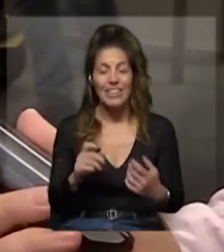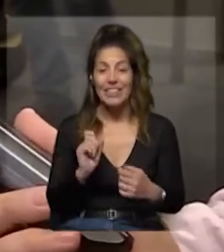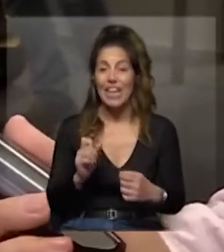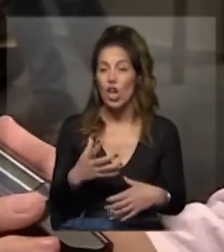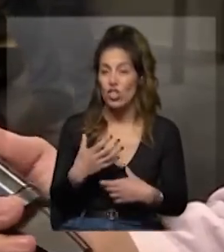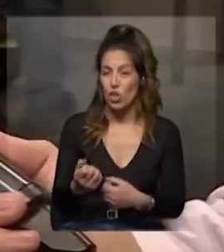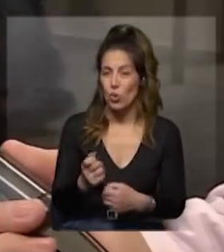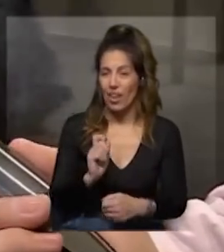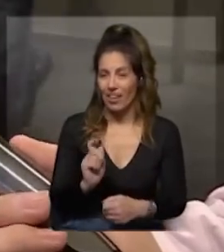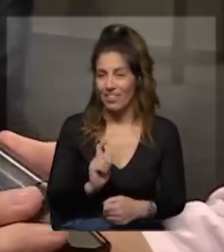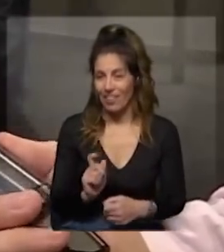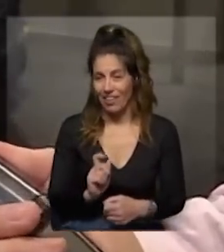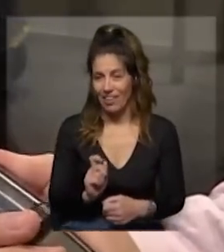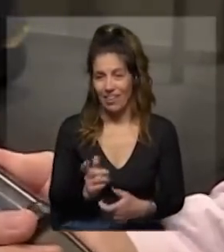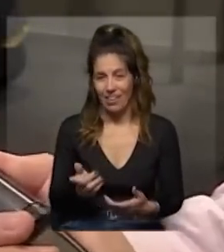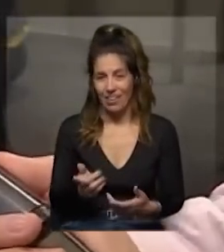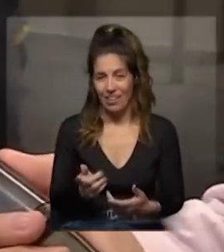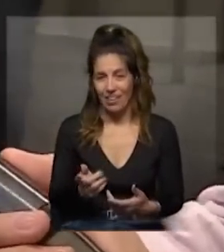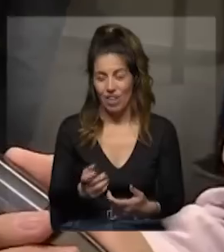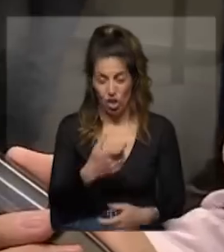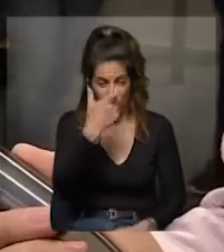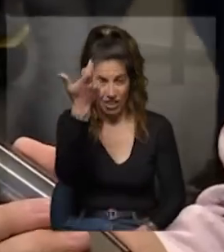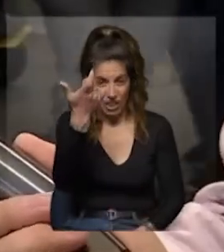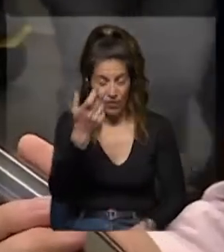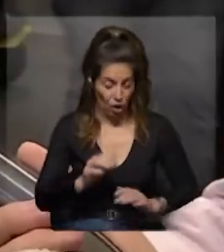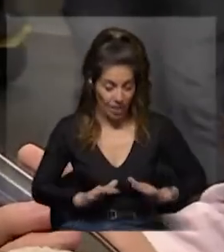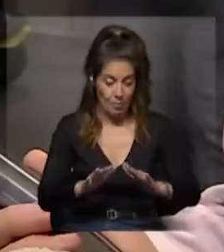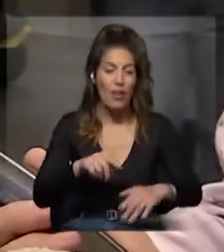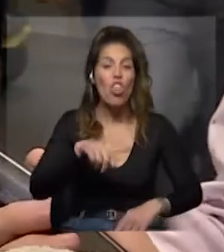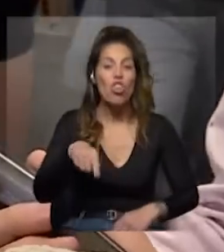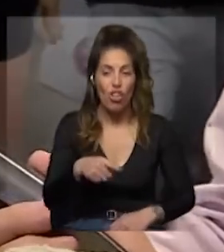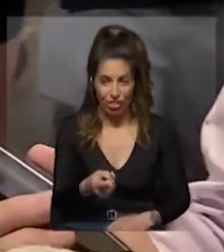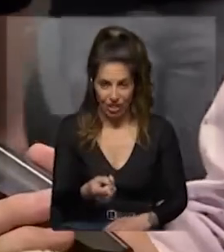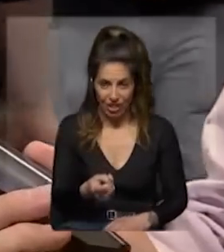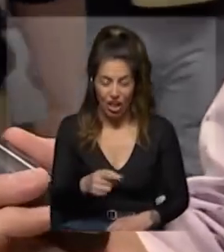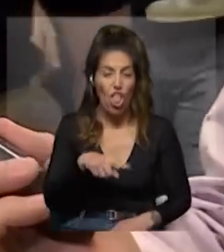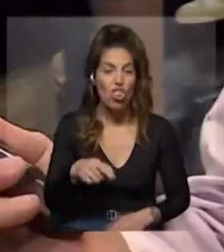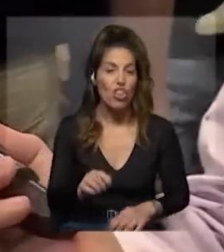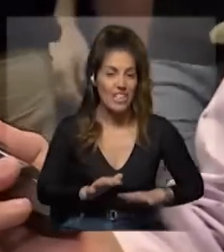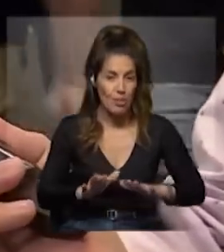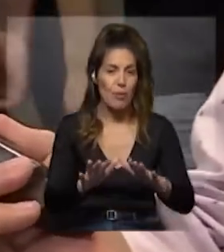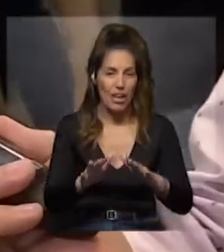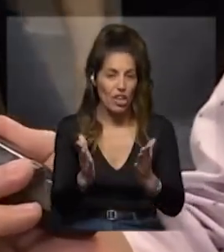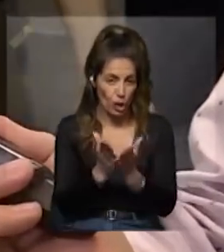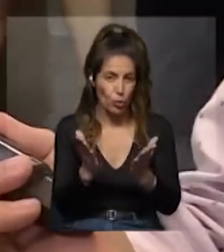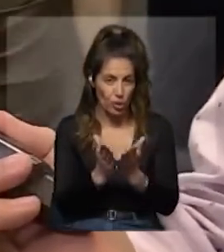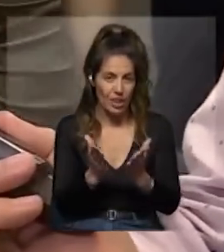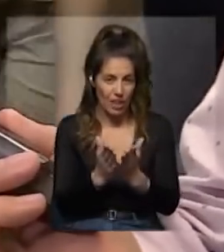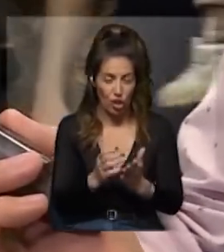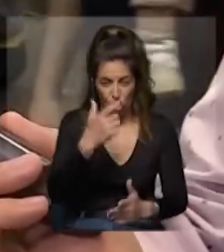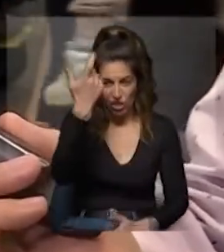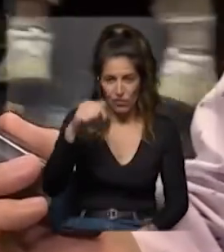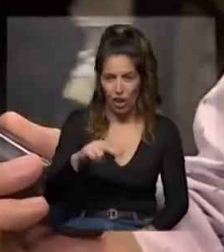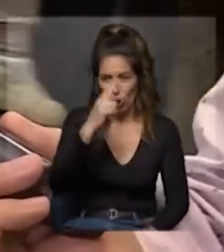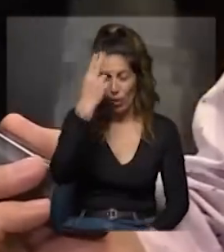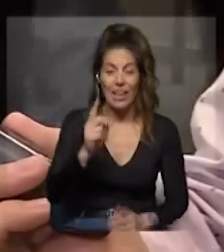fuego verdad son los científicos que se formaron Dónde dónde se formaron las y los científicos del Uruguay